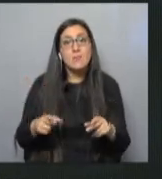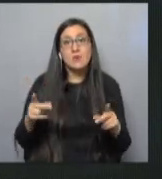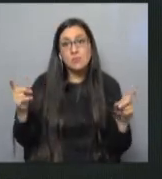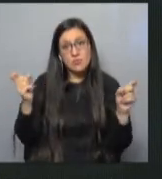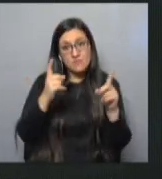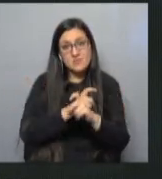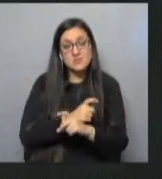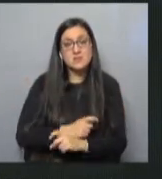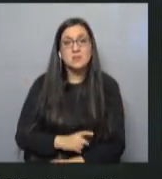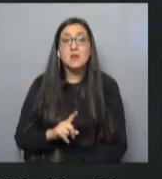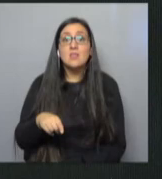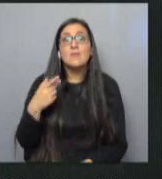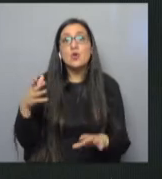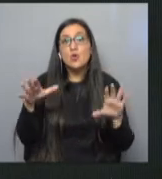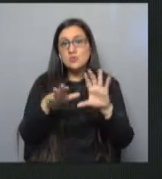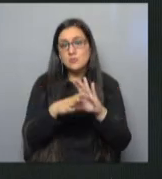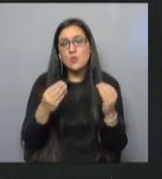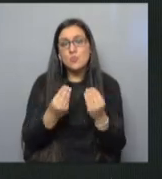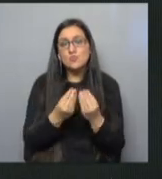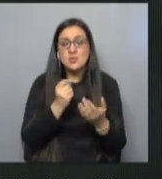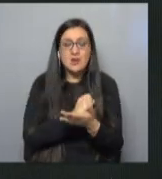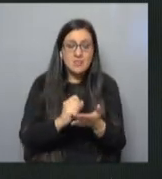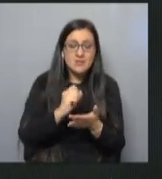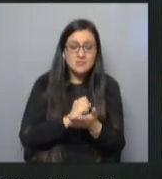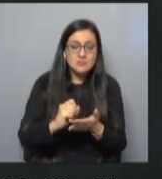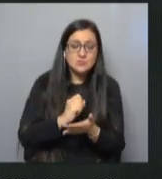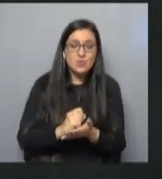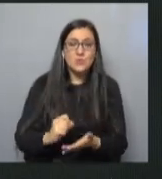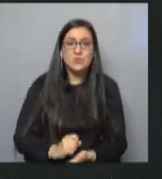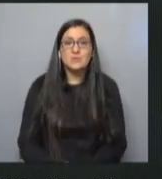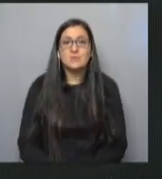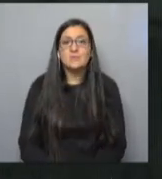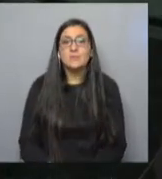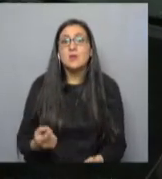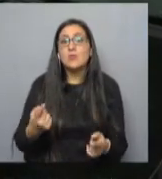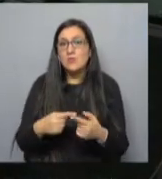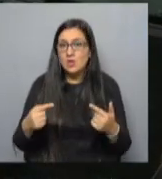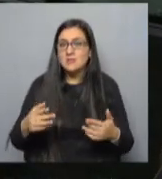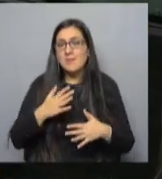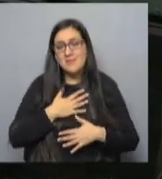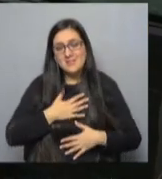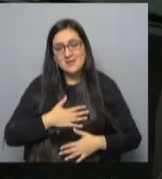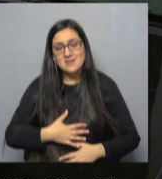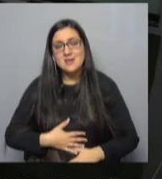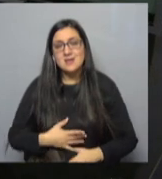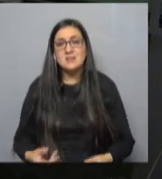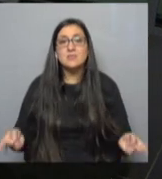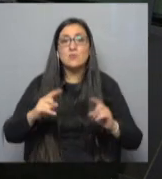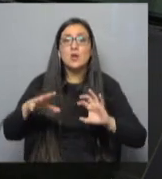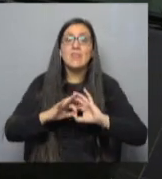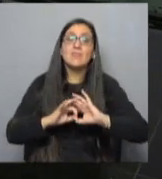conocimos y después coincidimos en cantidad de redacciones cuando las cosas se calmaron y volvió la democracia